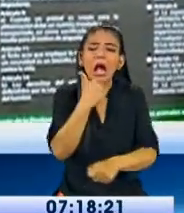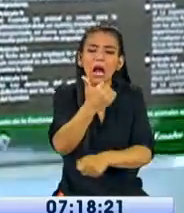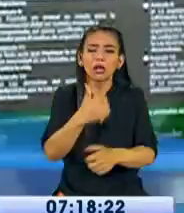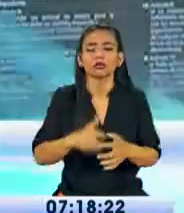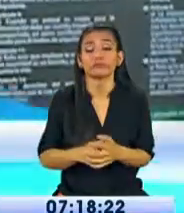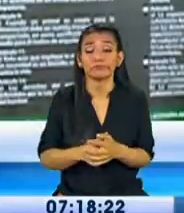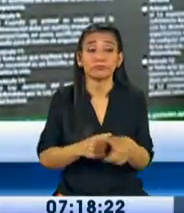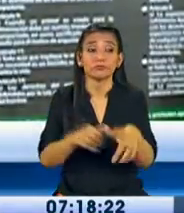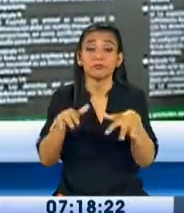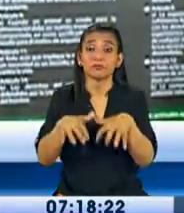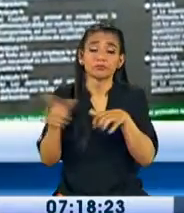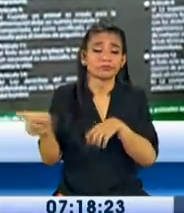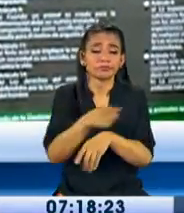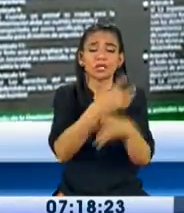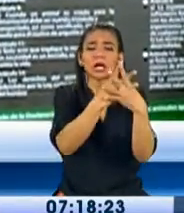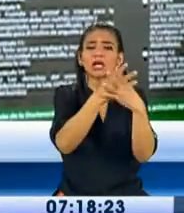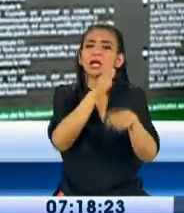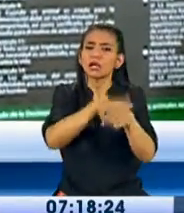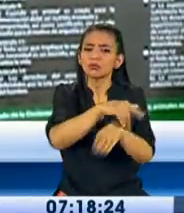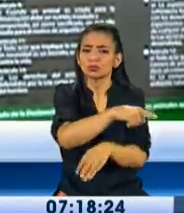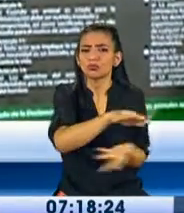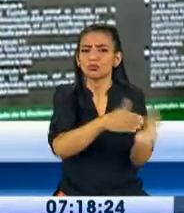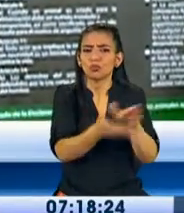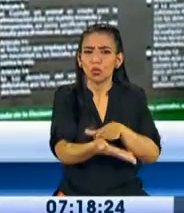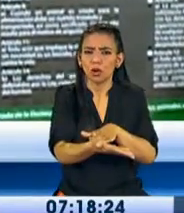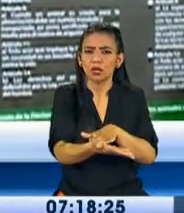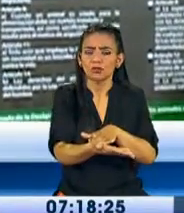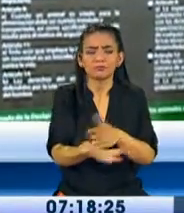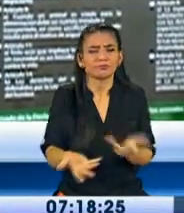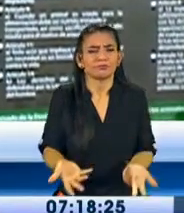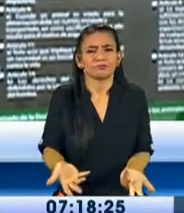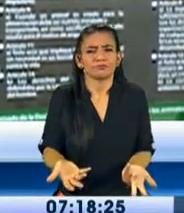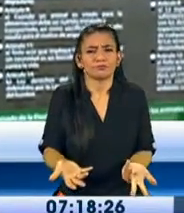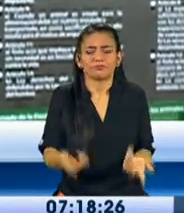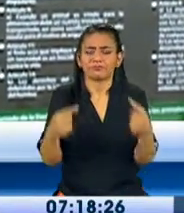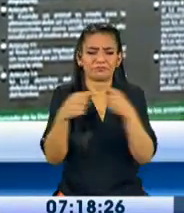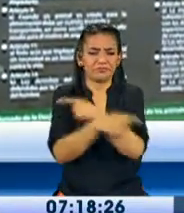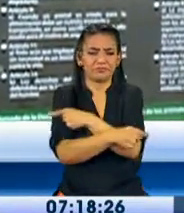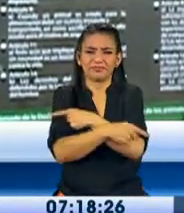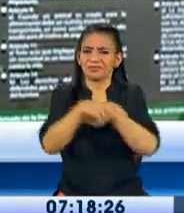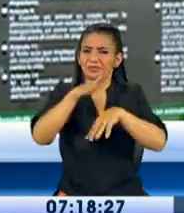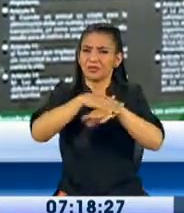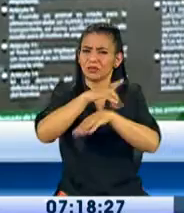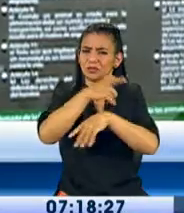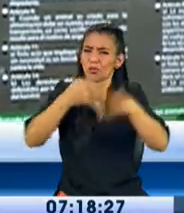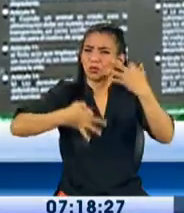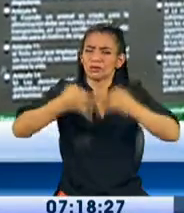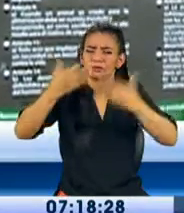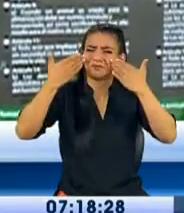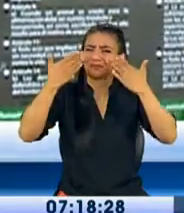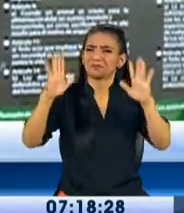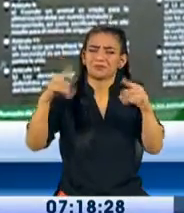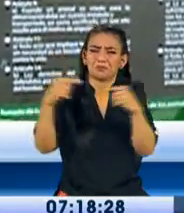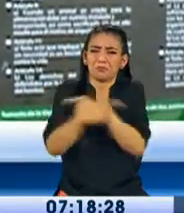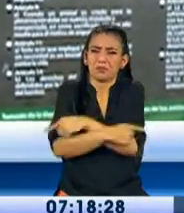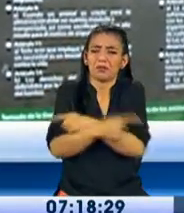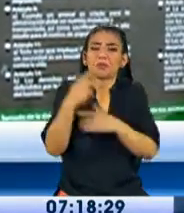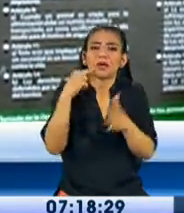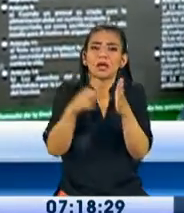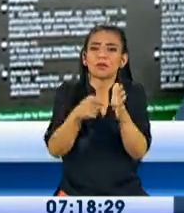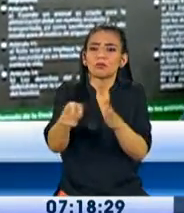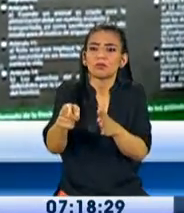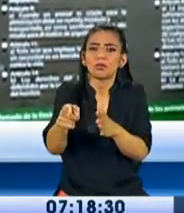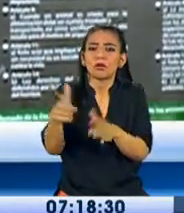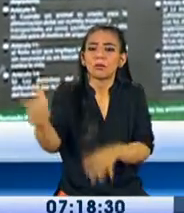presa y condenada a muerte. Es un acto de incoherencia jurídica. O sea, prácticamente es como llevarle preso